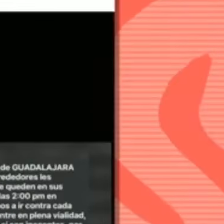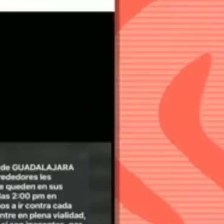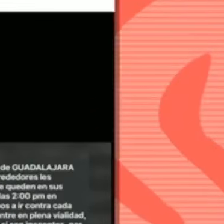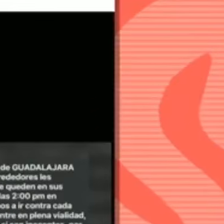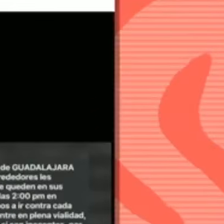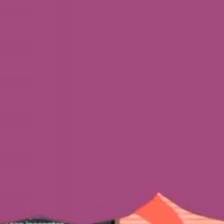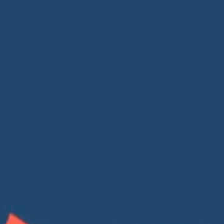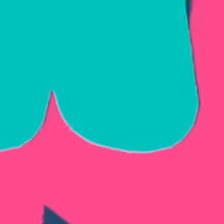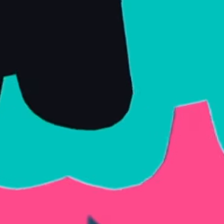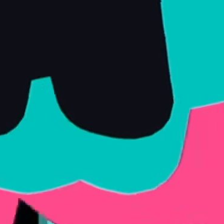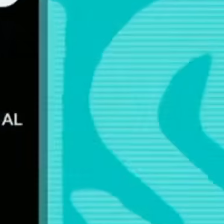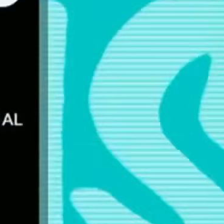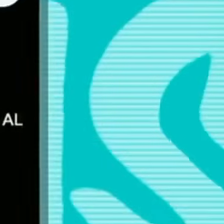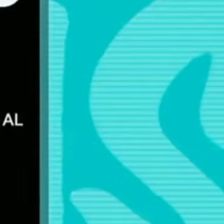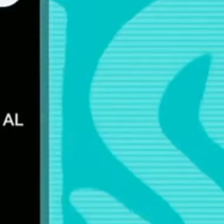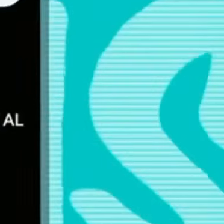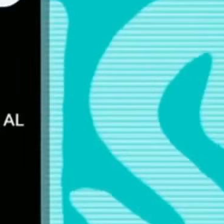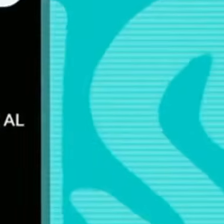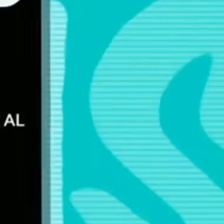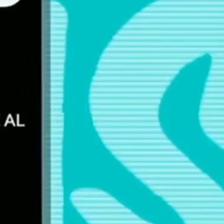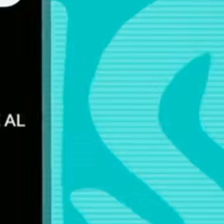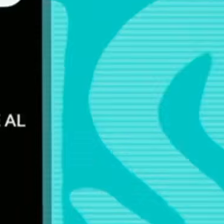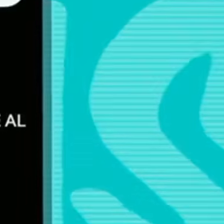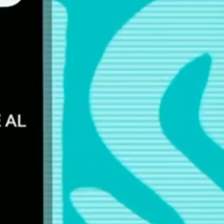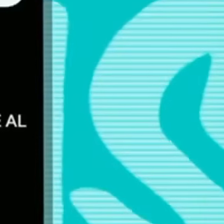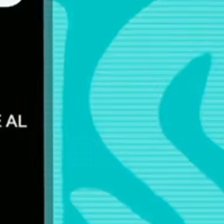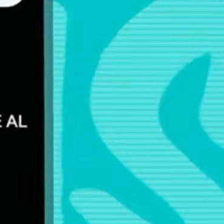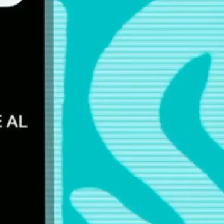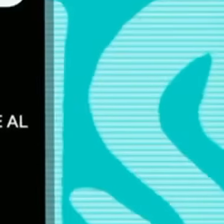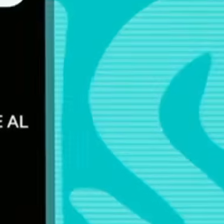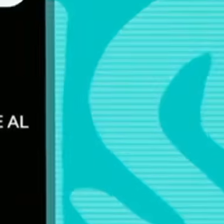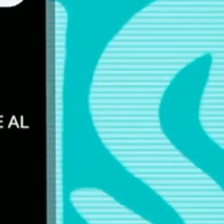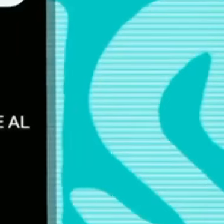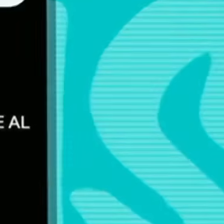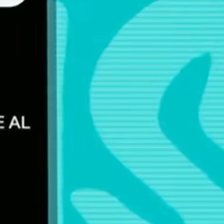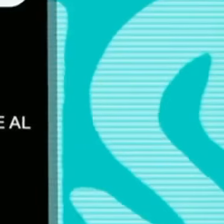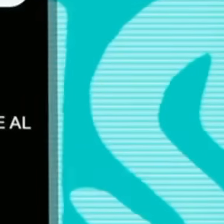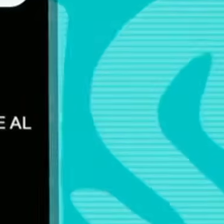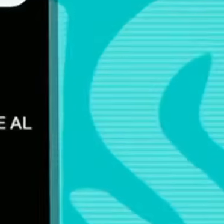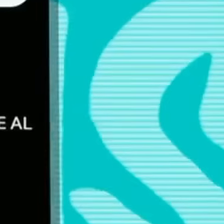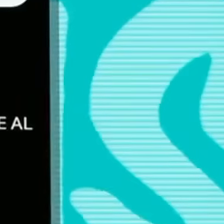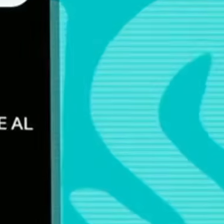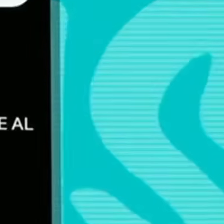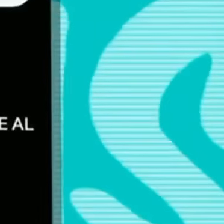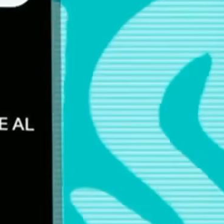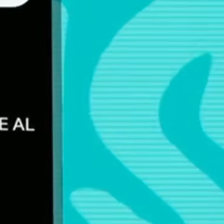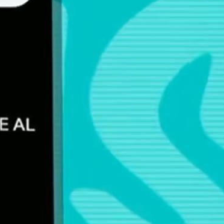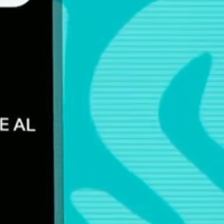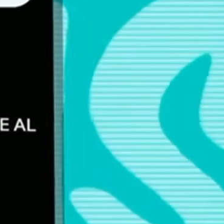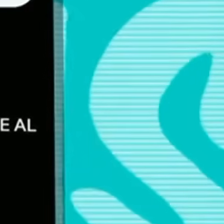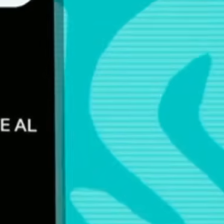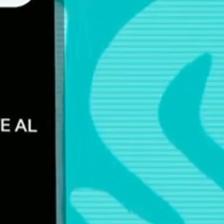a civiles. ¡Mentira! La cuenta de origen de esta noticia falsa ha sido identificada por emitir desinformación, y el